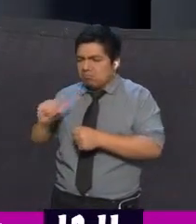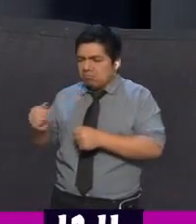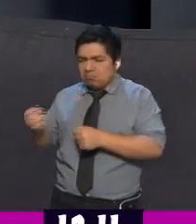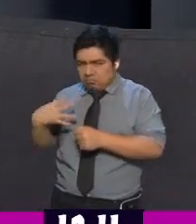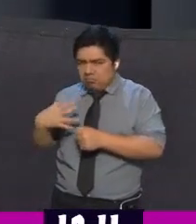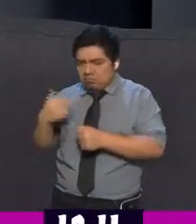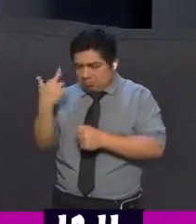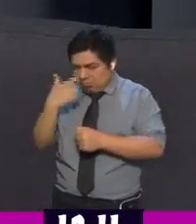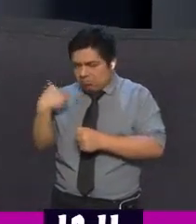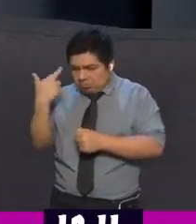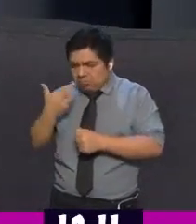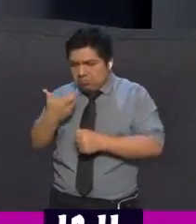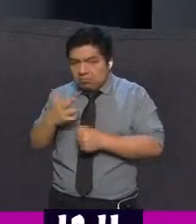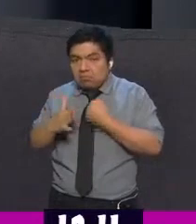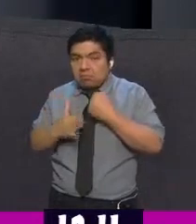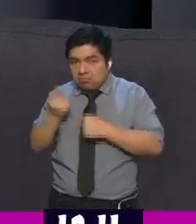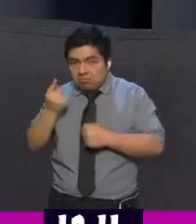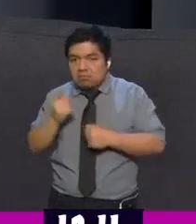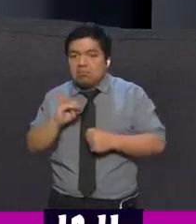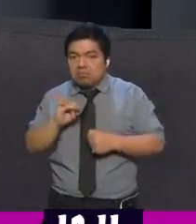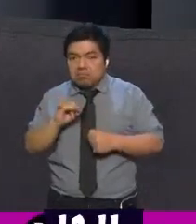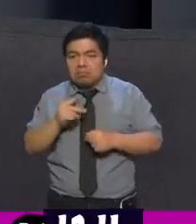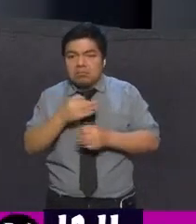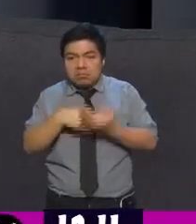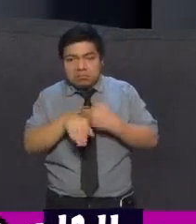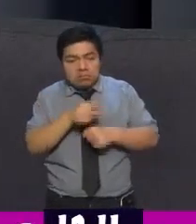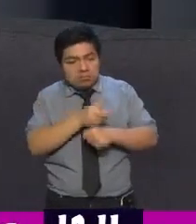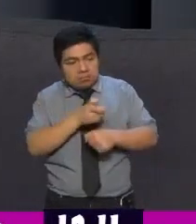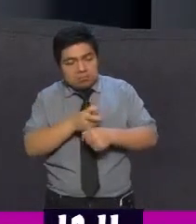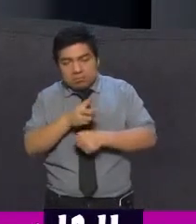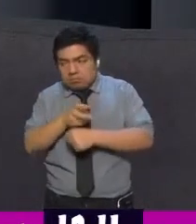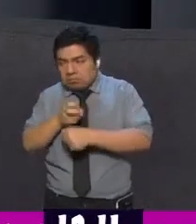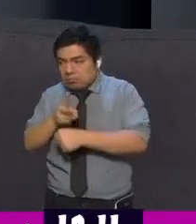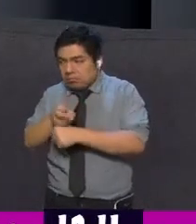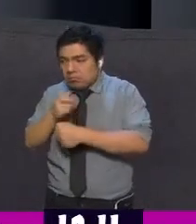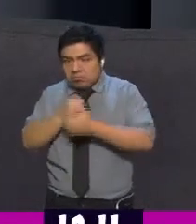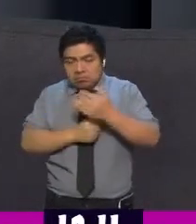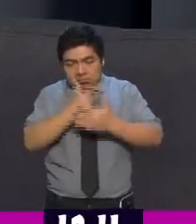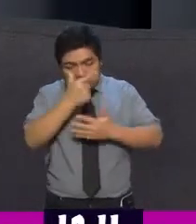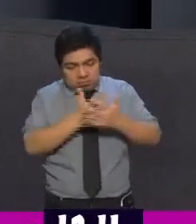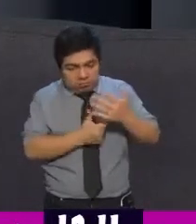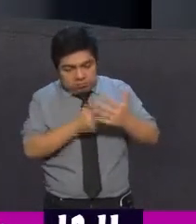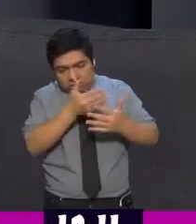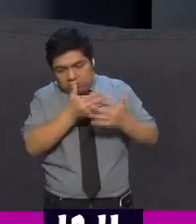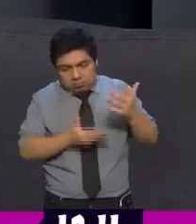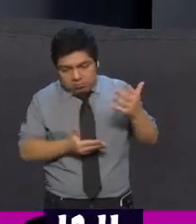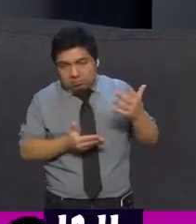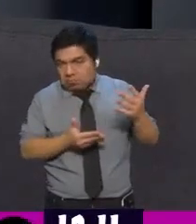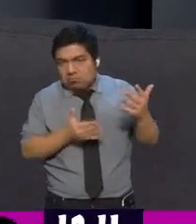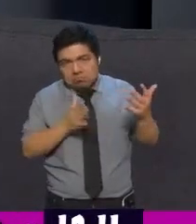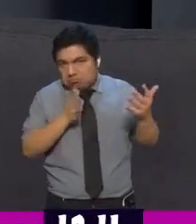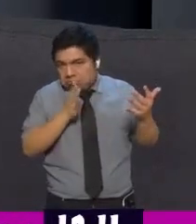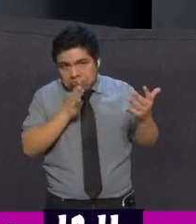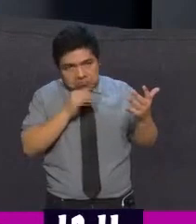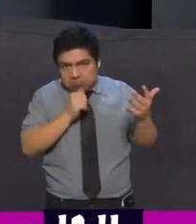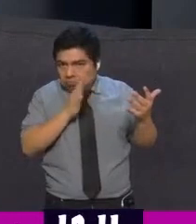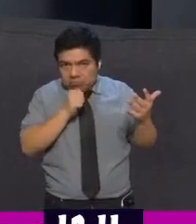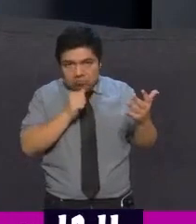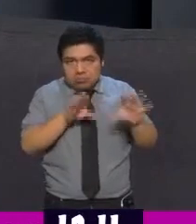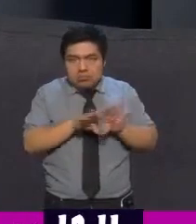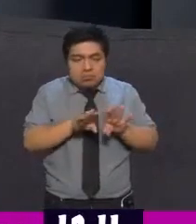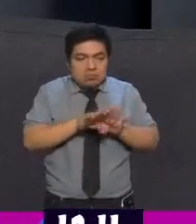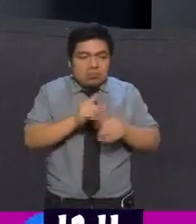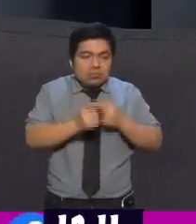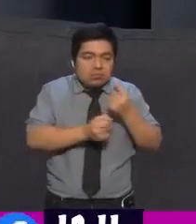directo y lo checamos Porque si efectivamente todas las invitaciones son giradas de manera de listado nominal de electores Entonces no hay forma que se que se escape